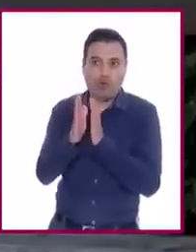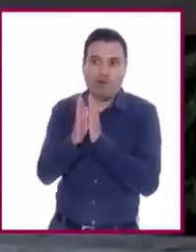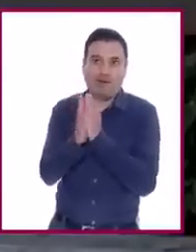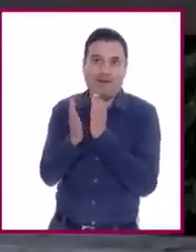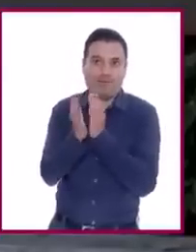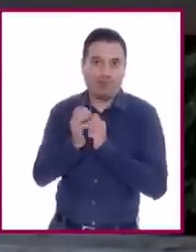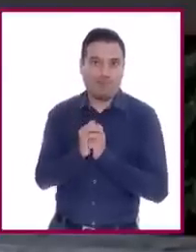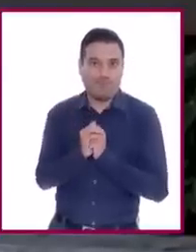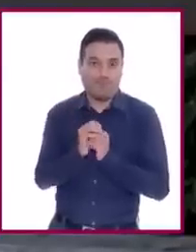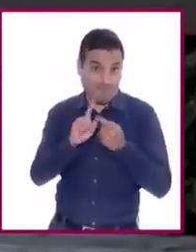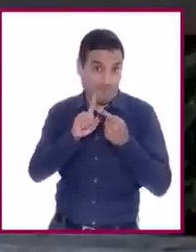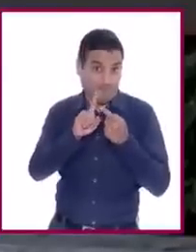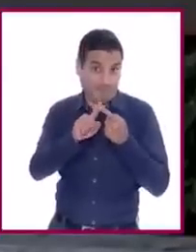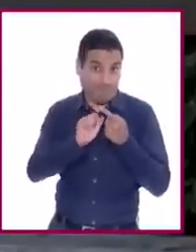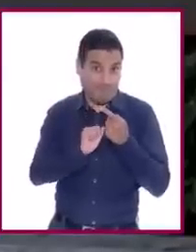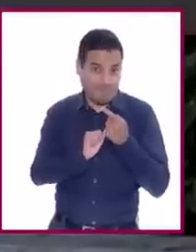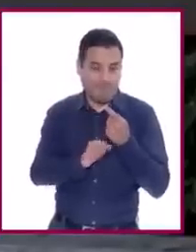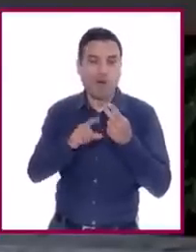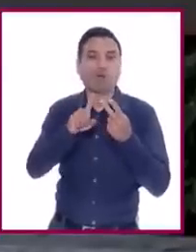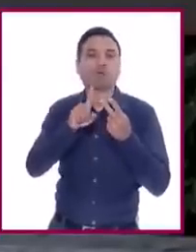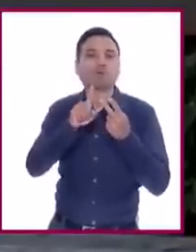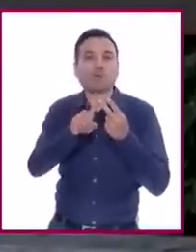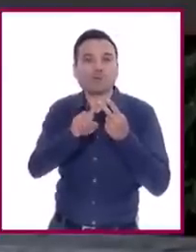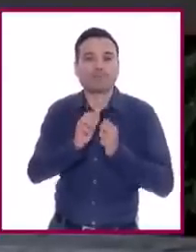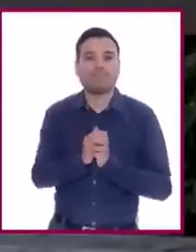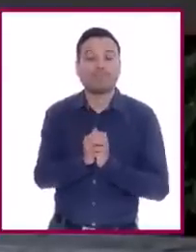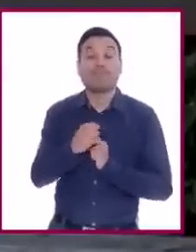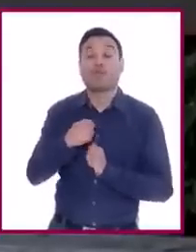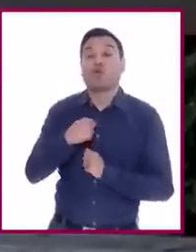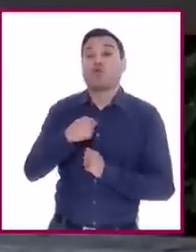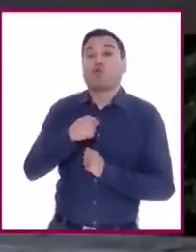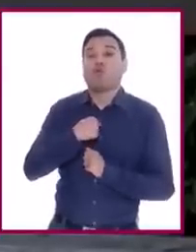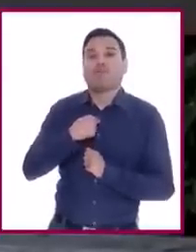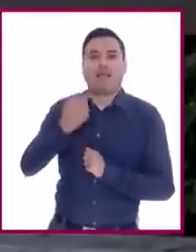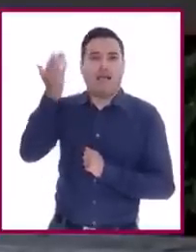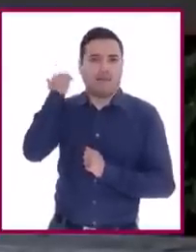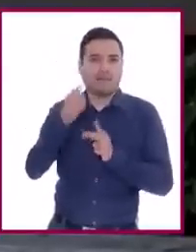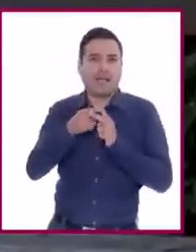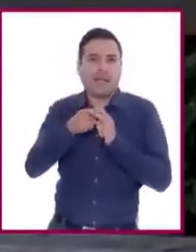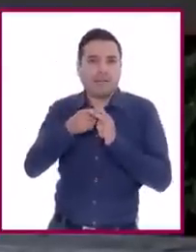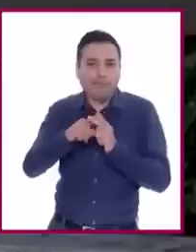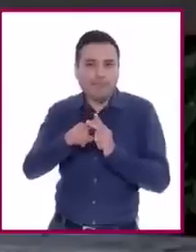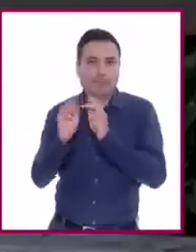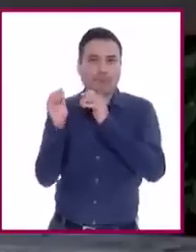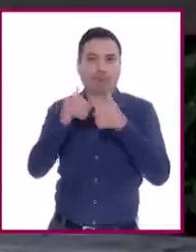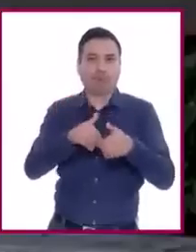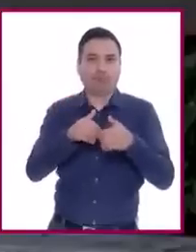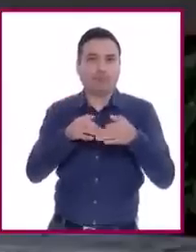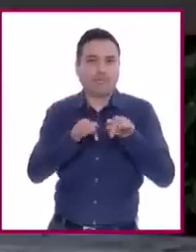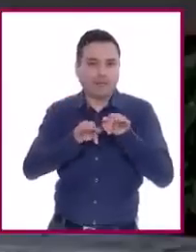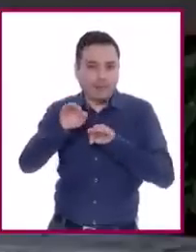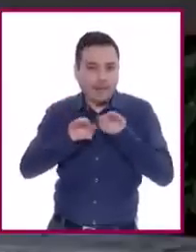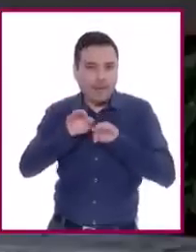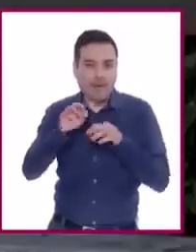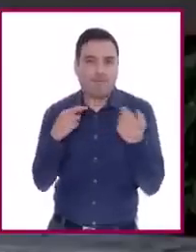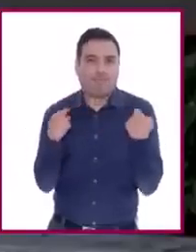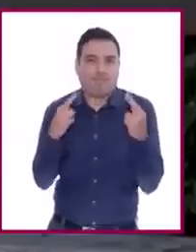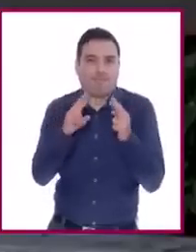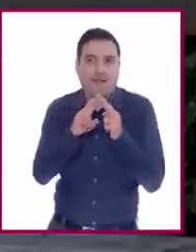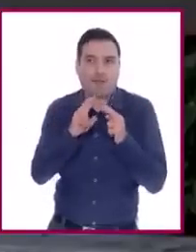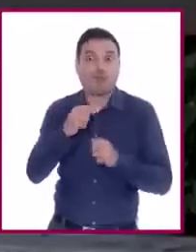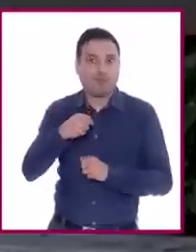razón fue porque históricamente igual desde que ingresé a la docencia surgió en mí la inquietud de algún día